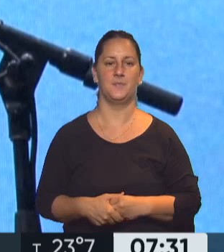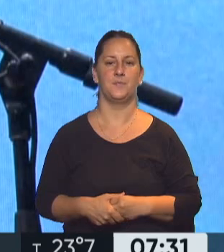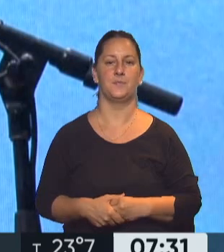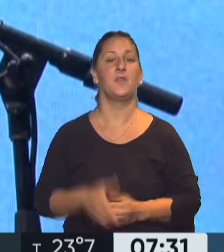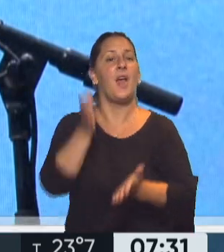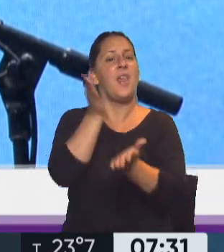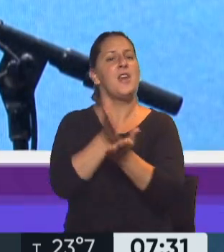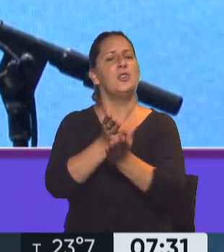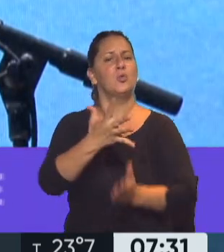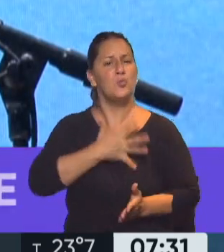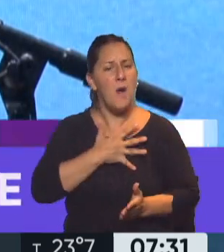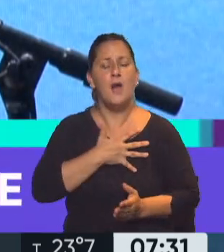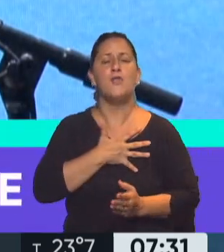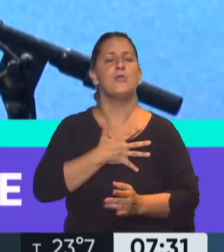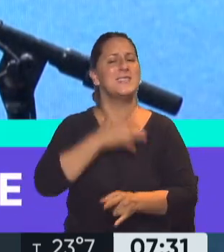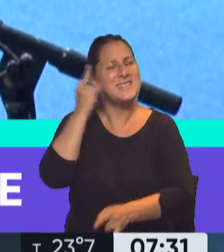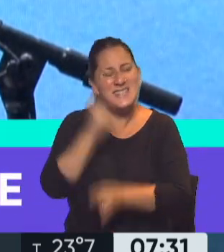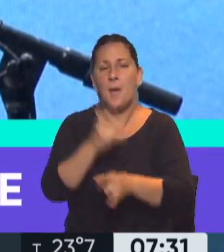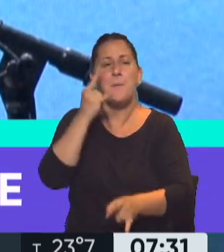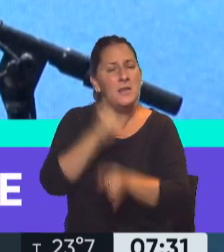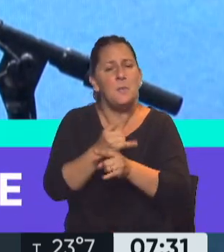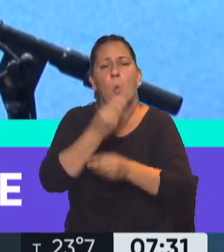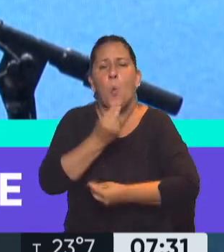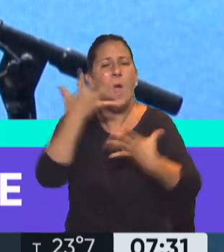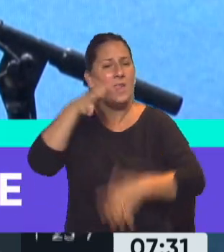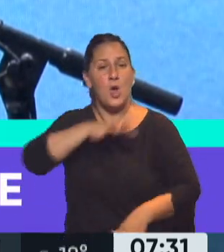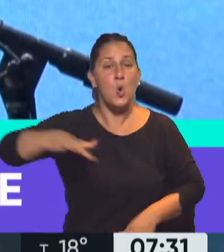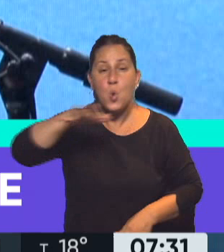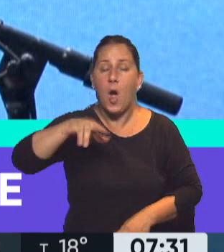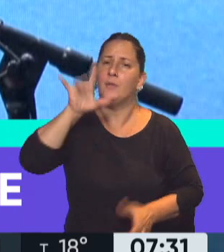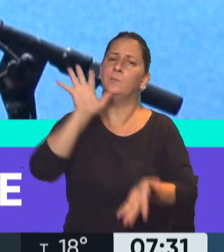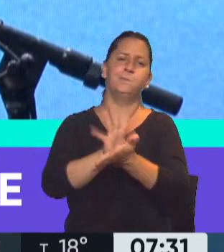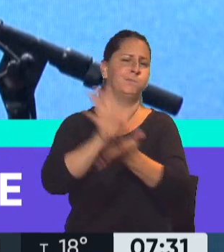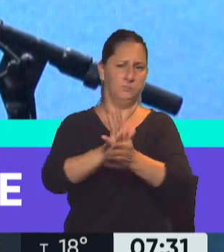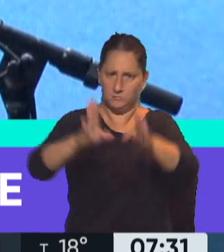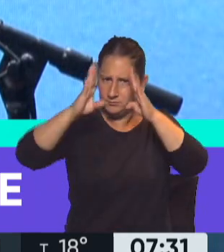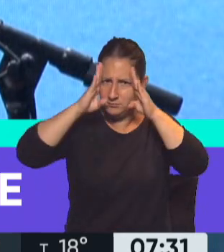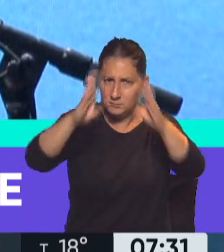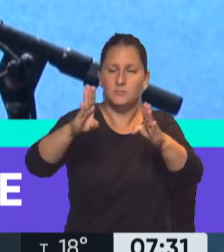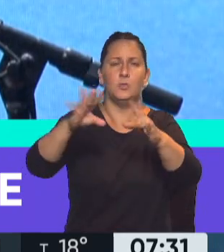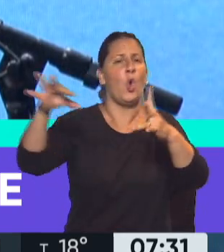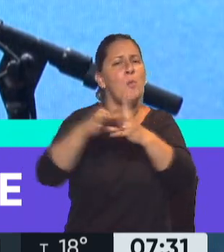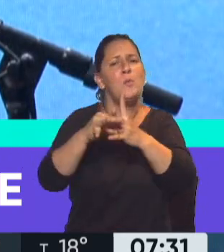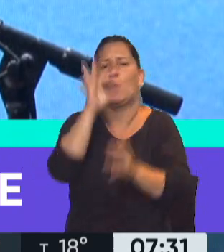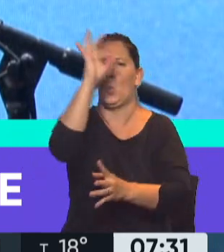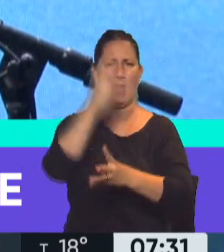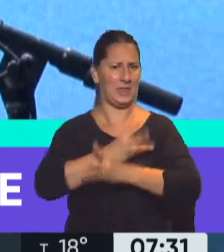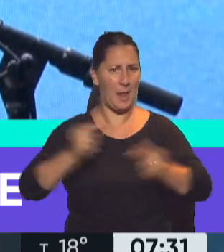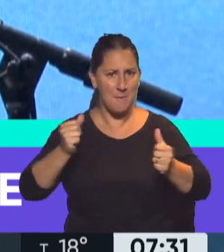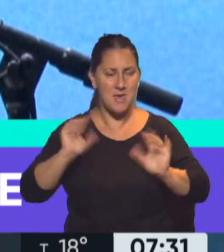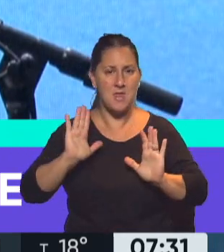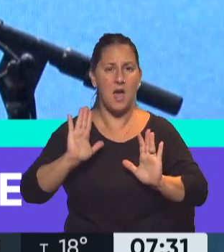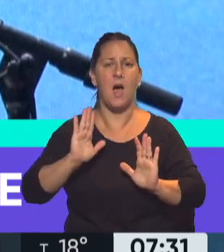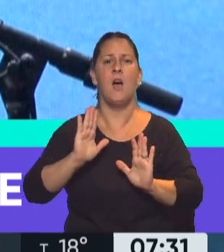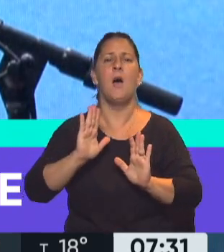derechos humanos es siempre y en todo lugar un compromiso inclaudicable, y que